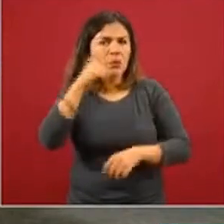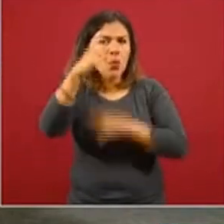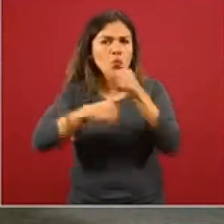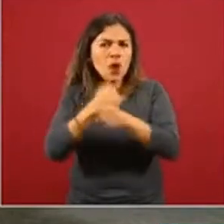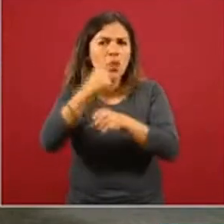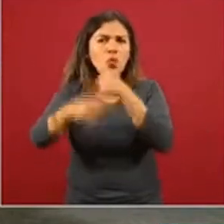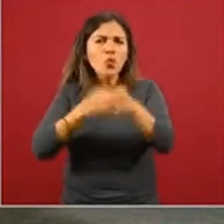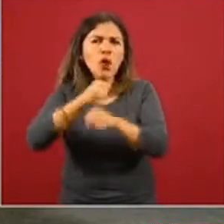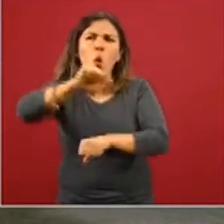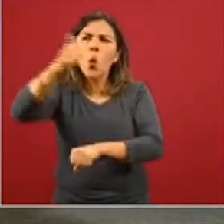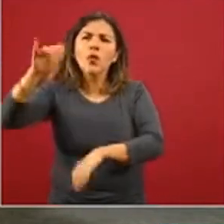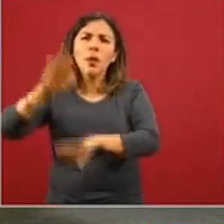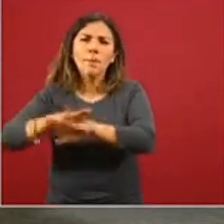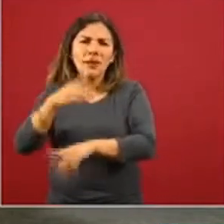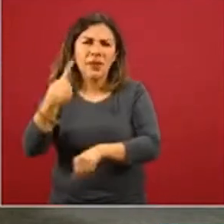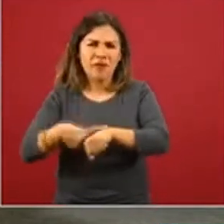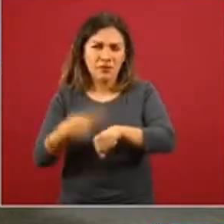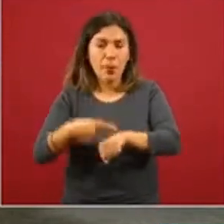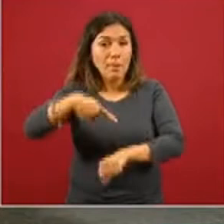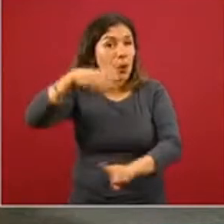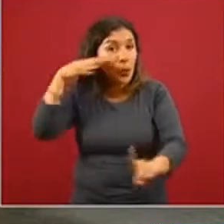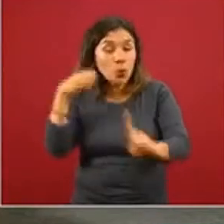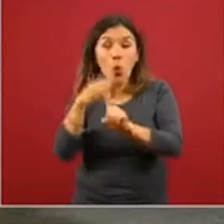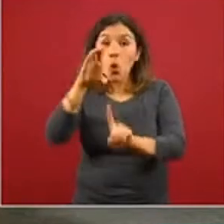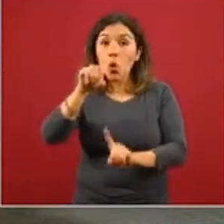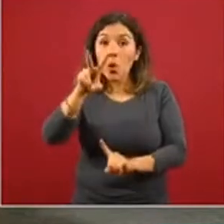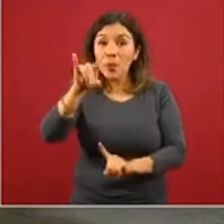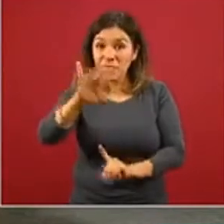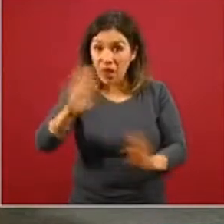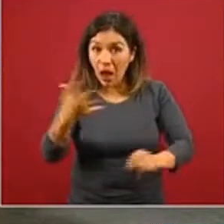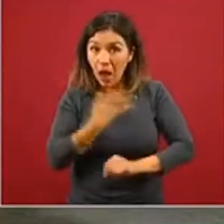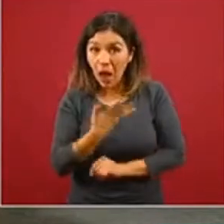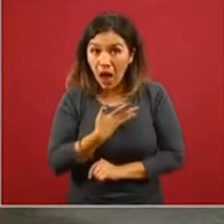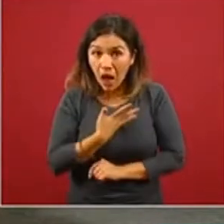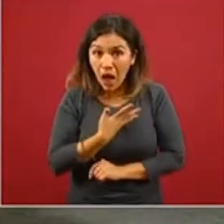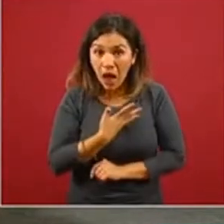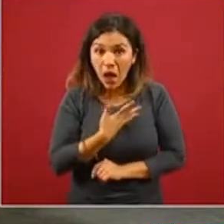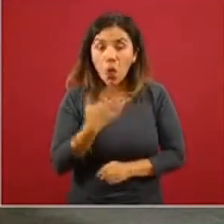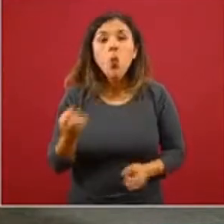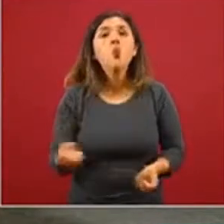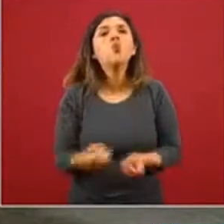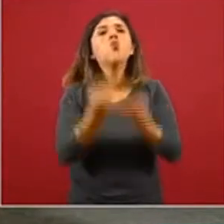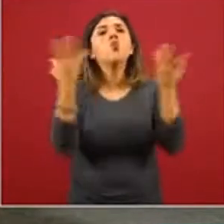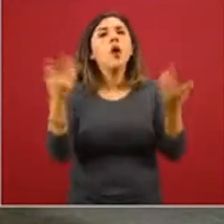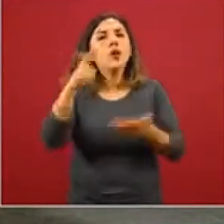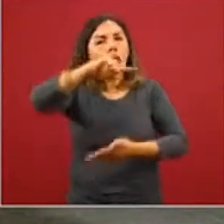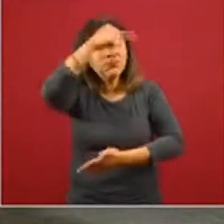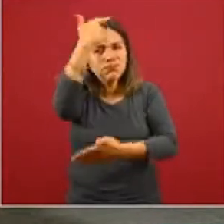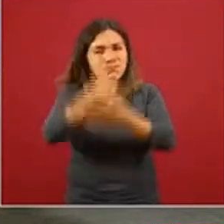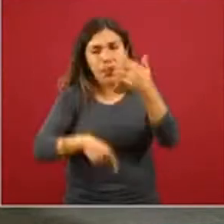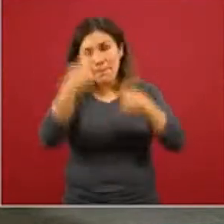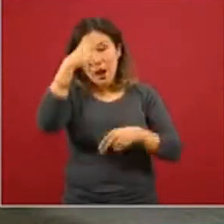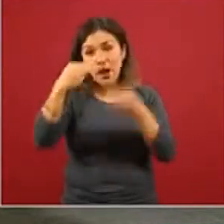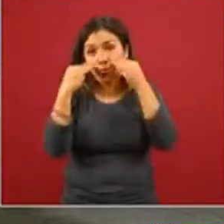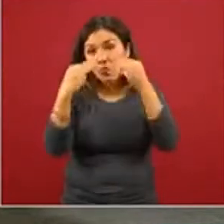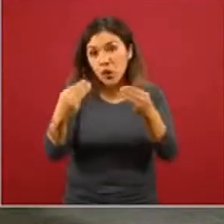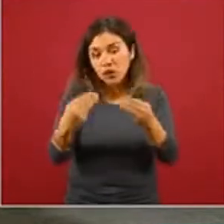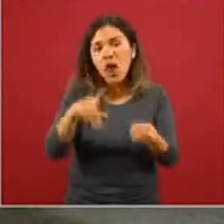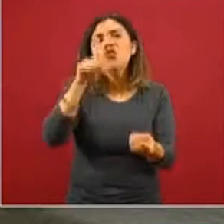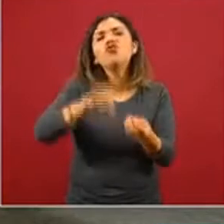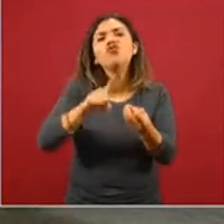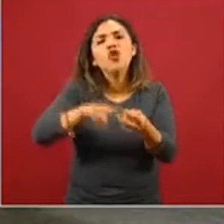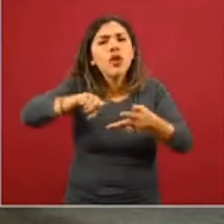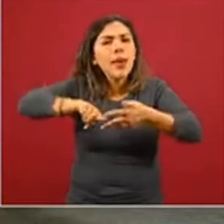año para otras enfermedades, pero específicamente para COVID. ¿Qué cantidad van a tomar para la muestra y dónde se